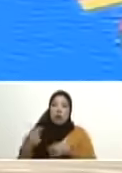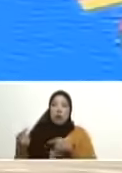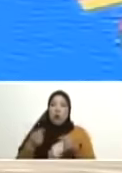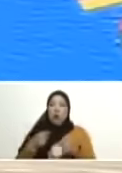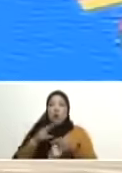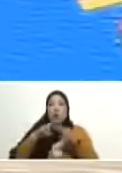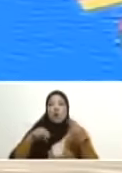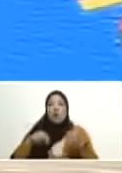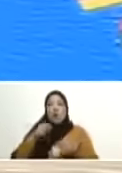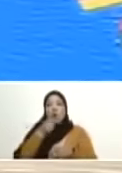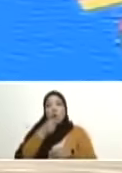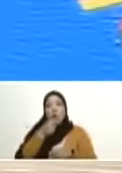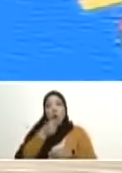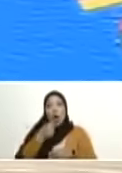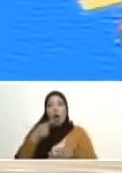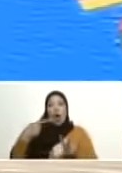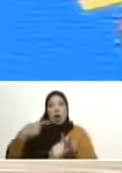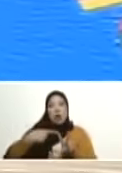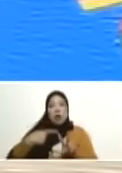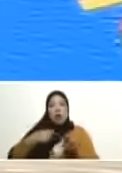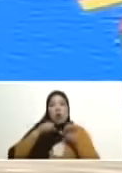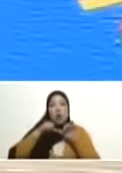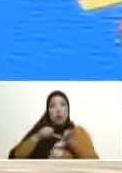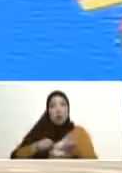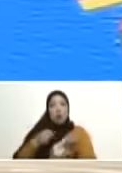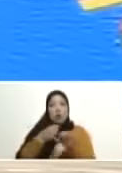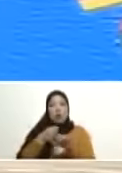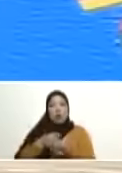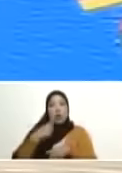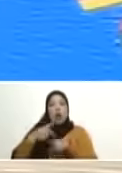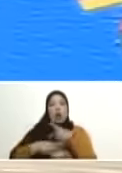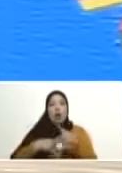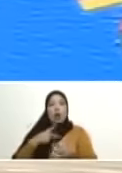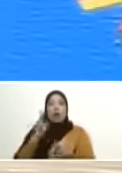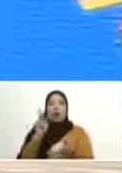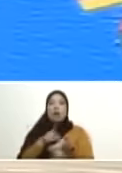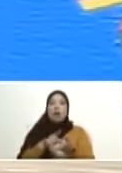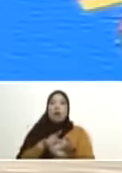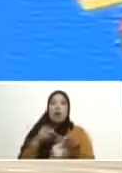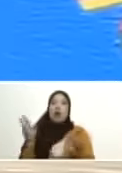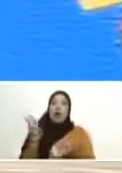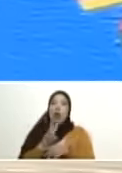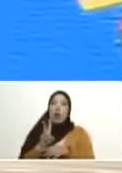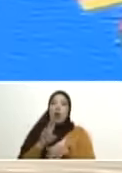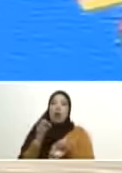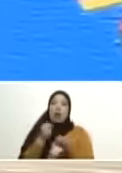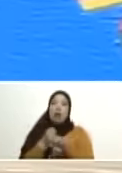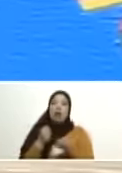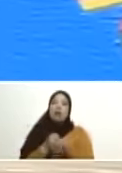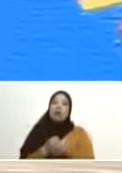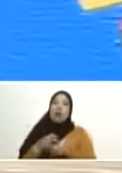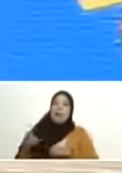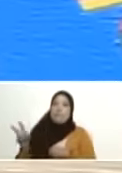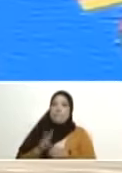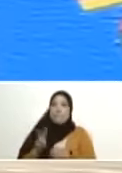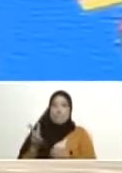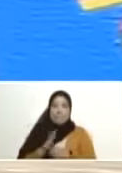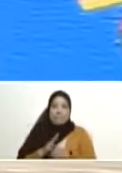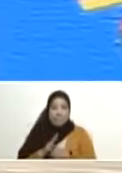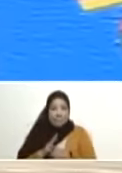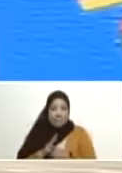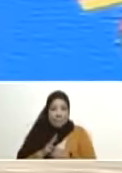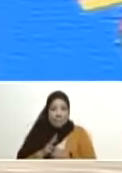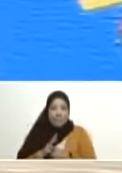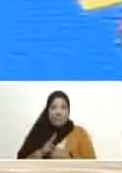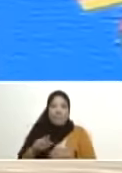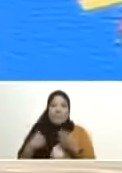consta en documentos consecutivos, sucesivos, de plena vigencia, que Venezuela,